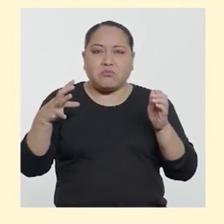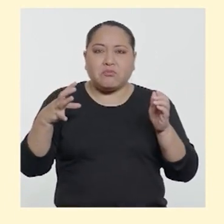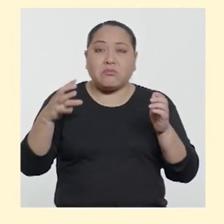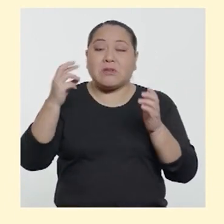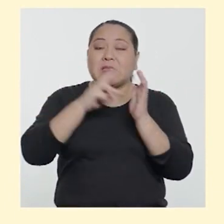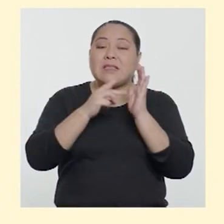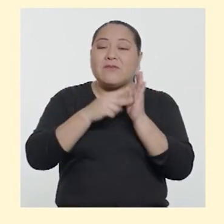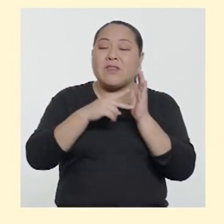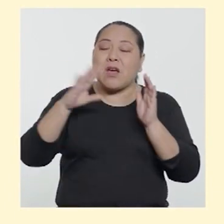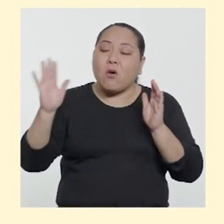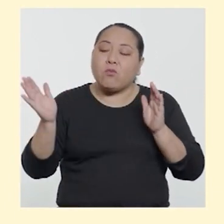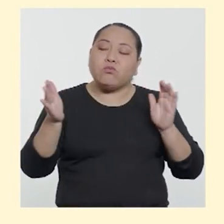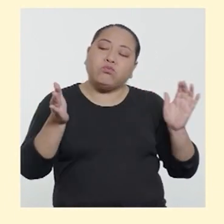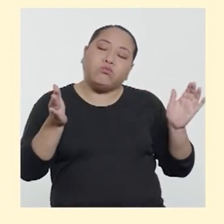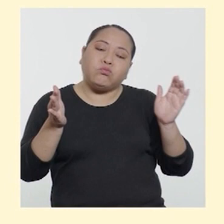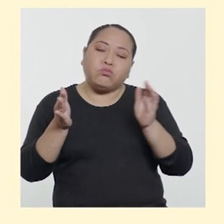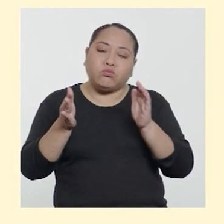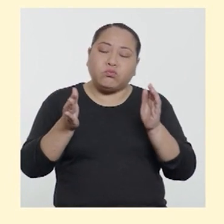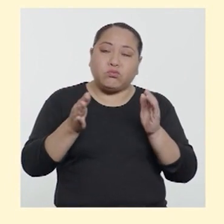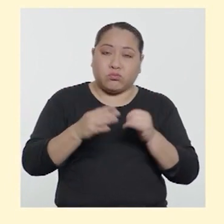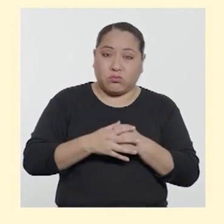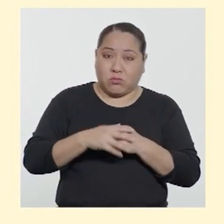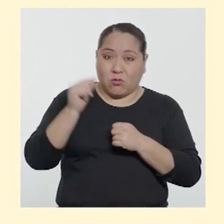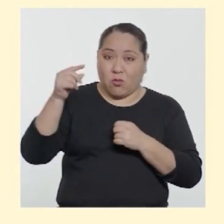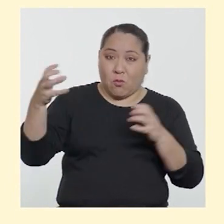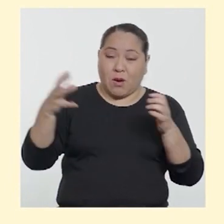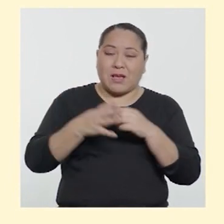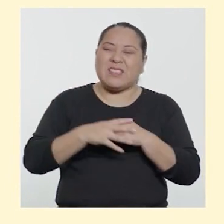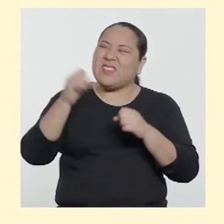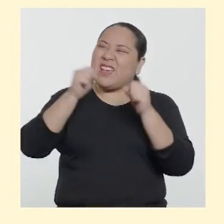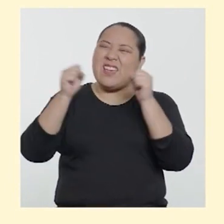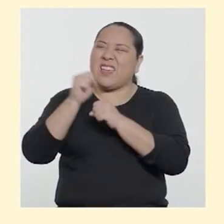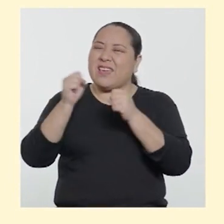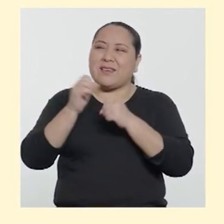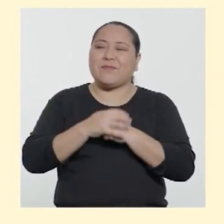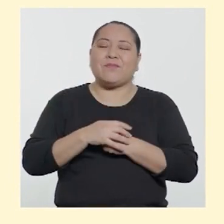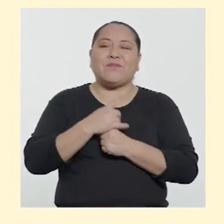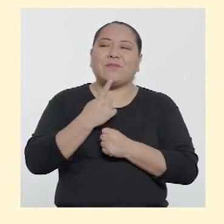Es decir, en cada lado del tubo habrá un vaso. ¡Sí!